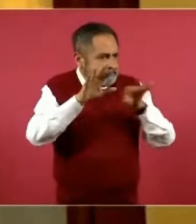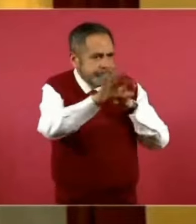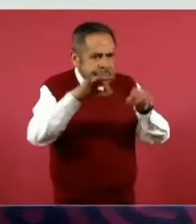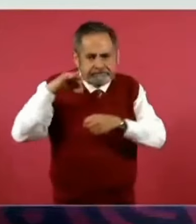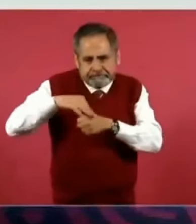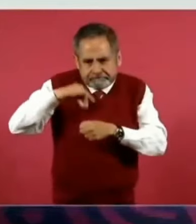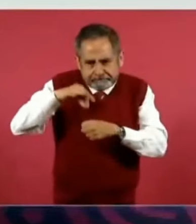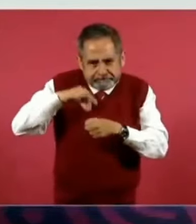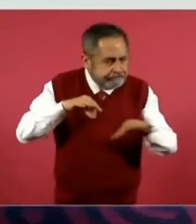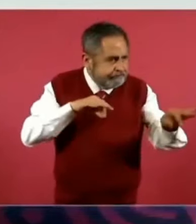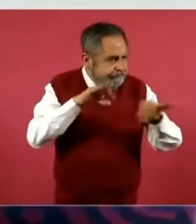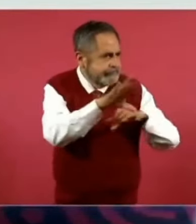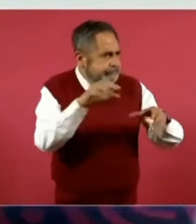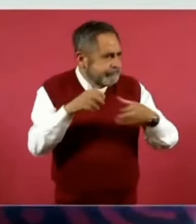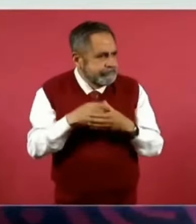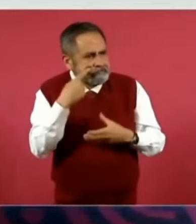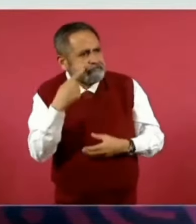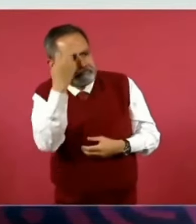se